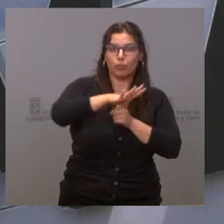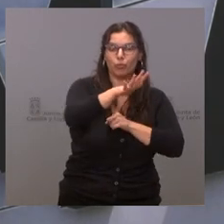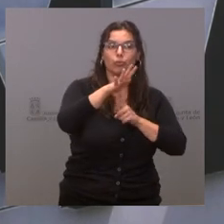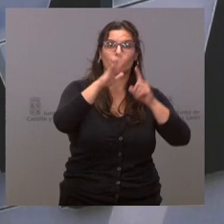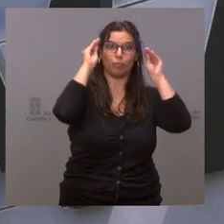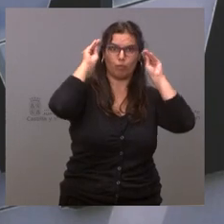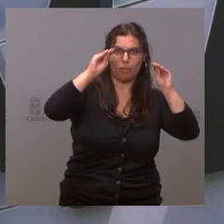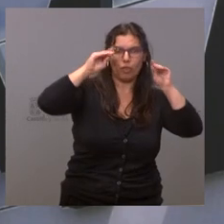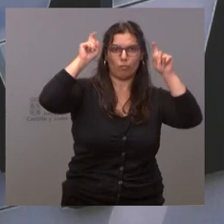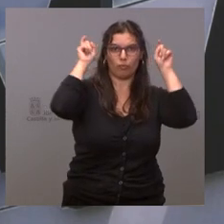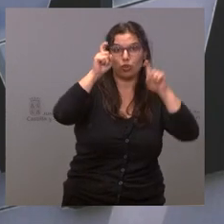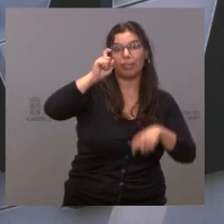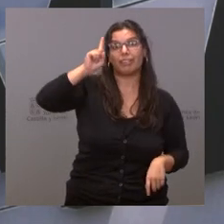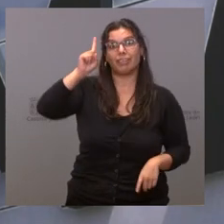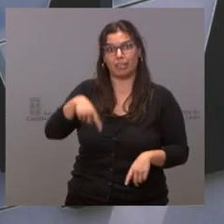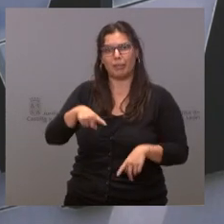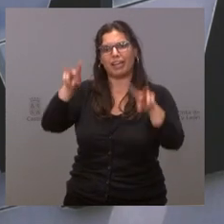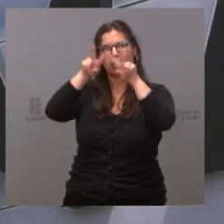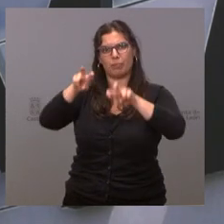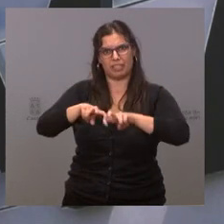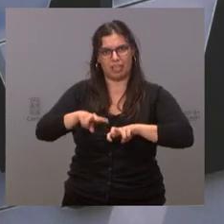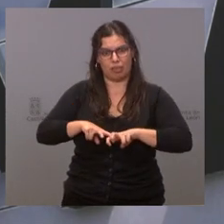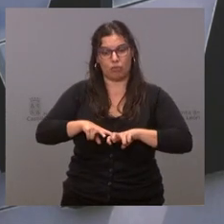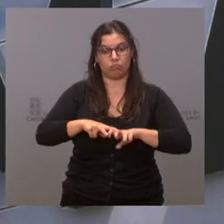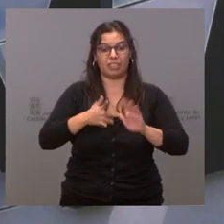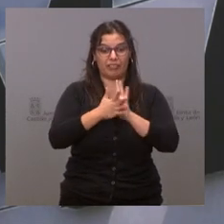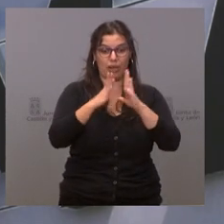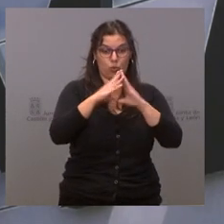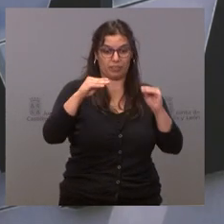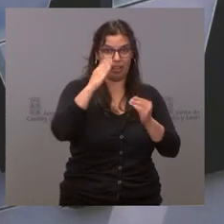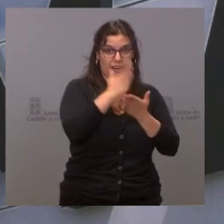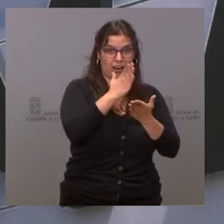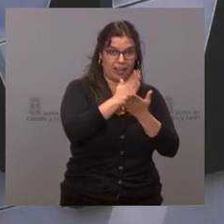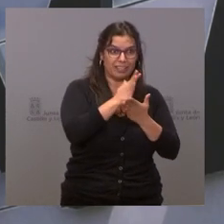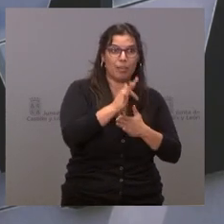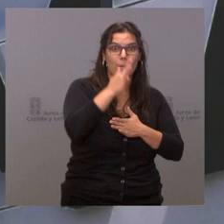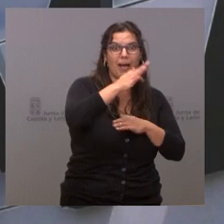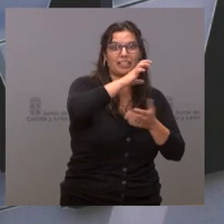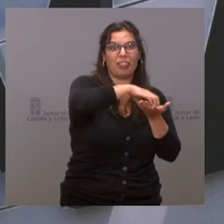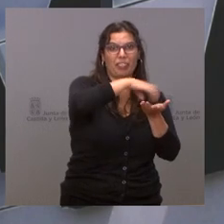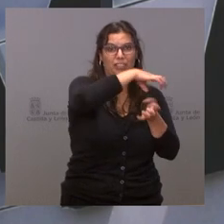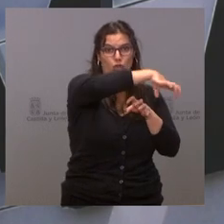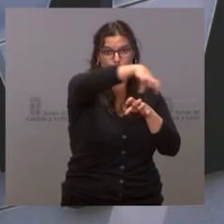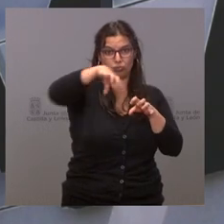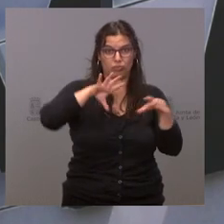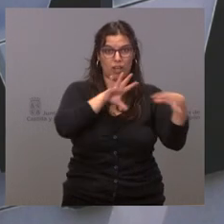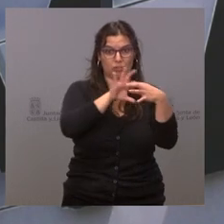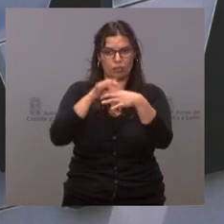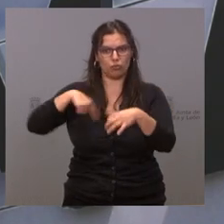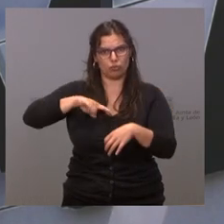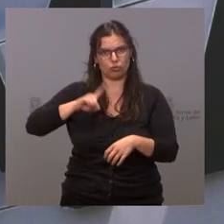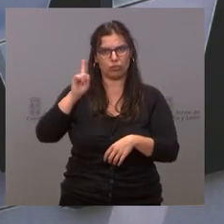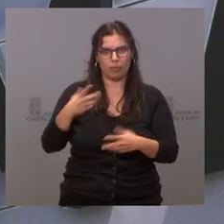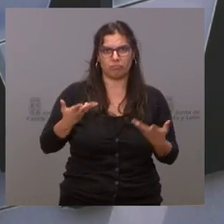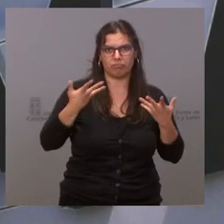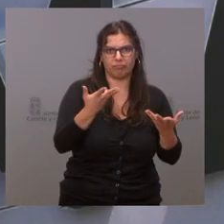hablaba de los centros asociados y qué la presencia de la junta y de otras instituciones es crucial y tenemos que seguir